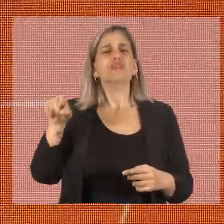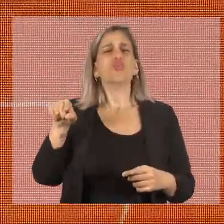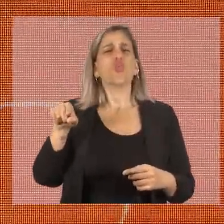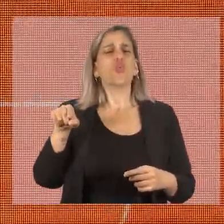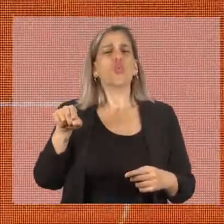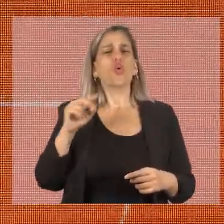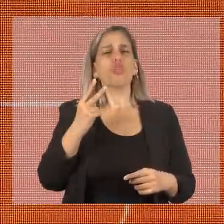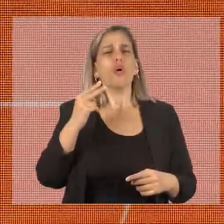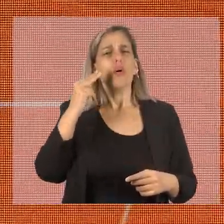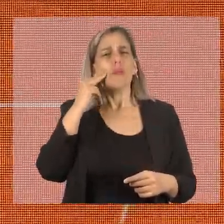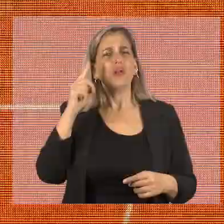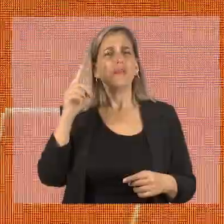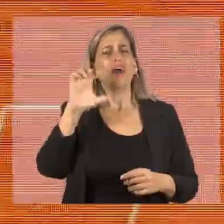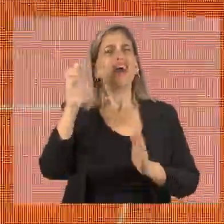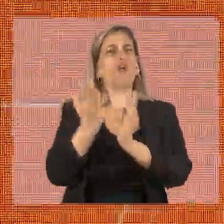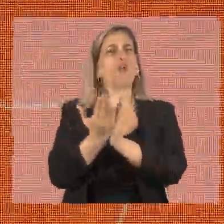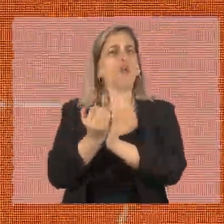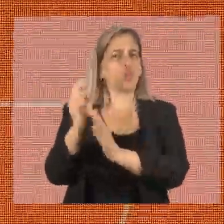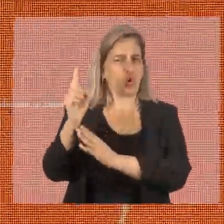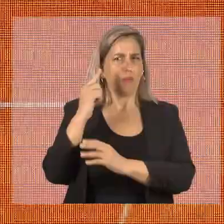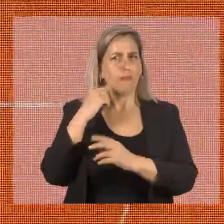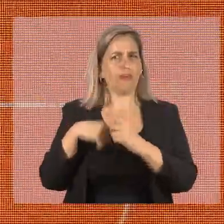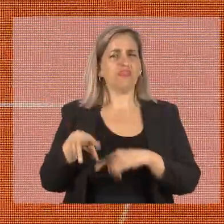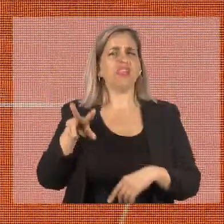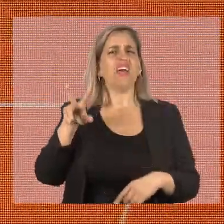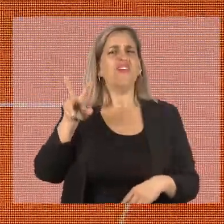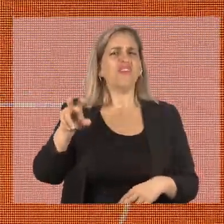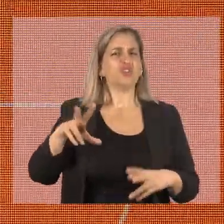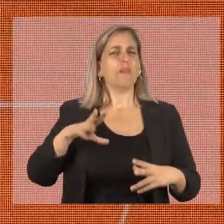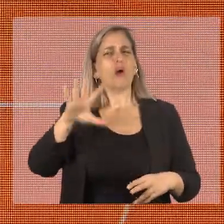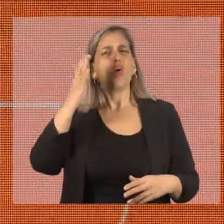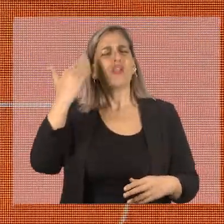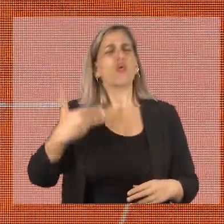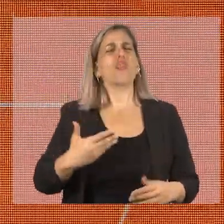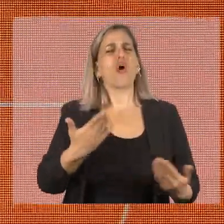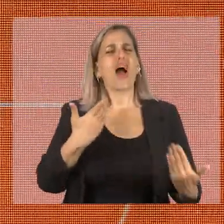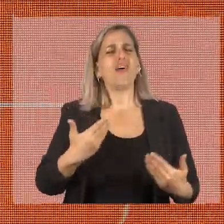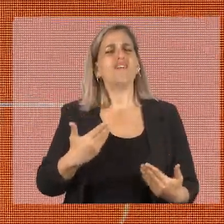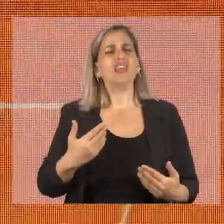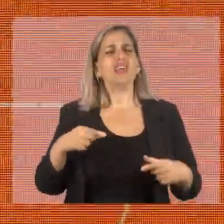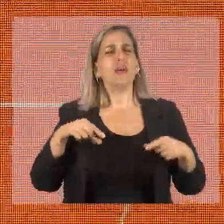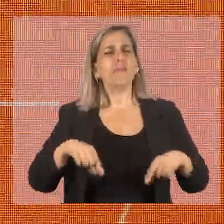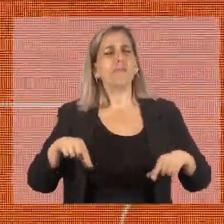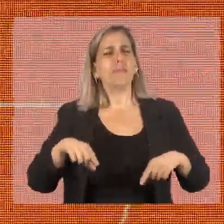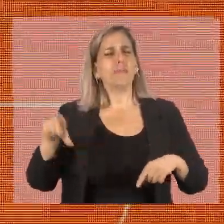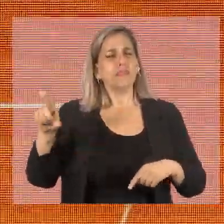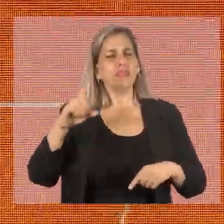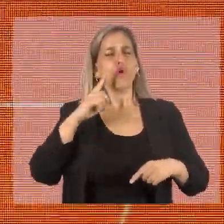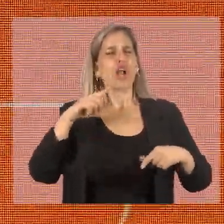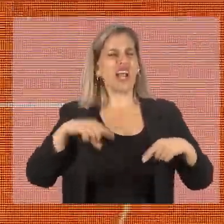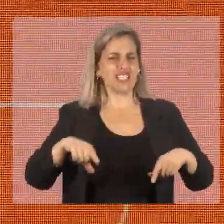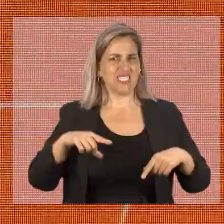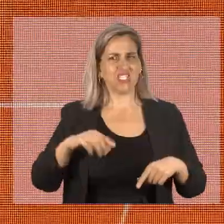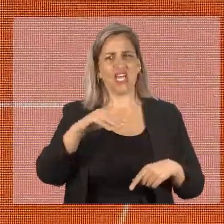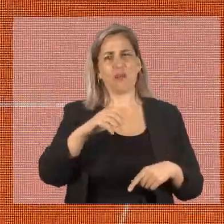problemas básicos en Europa. El problema de los verdes, yo me acuerdo cuando hablé con la presidencia, con la canciller Angela Merkel,